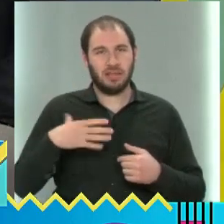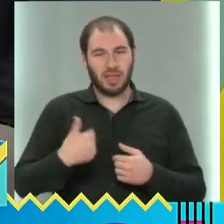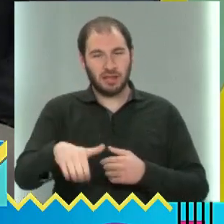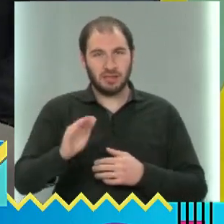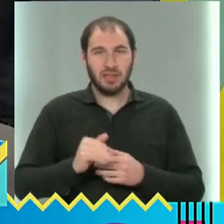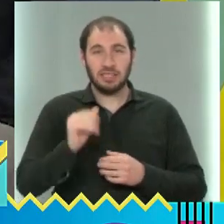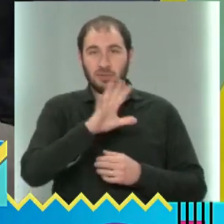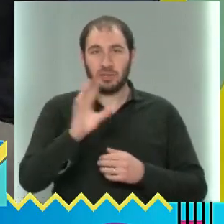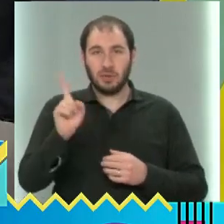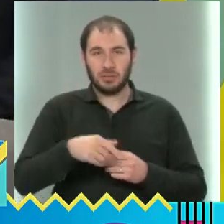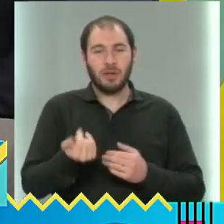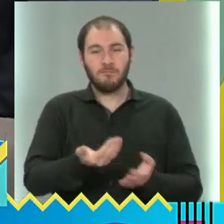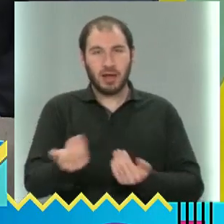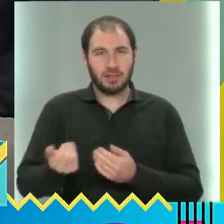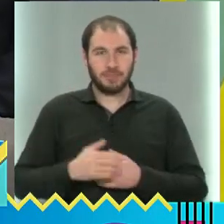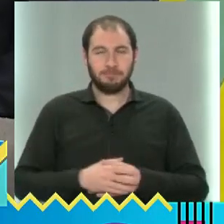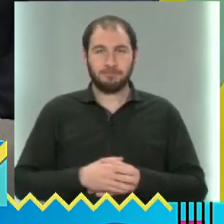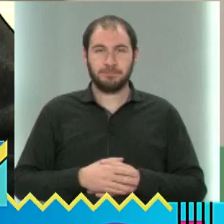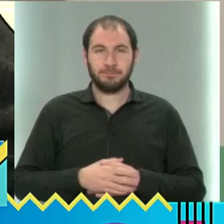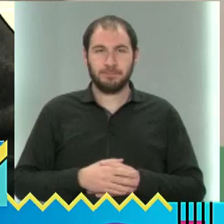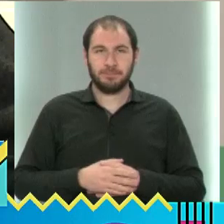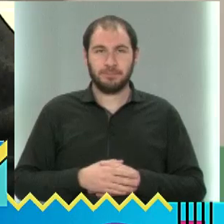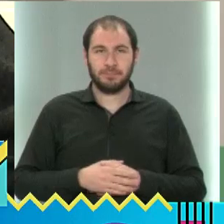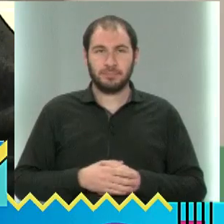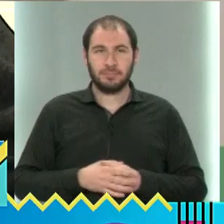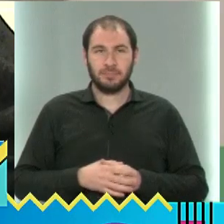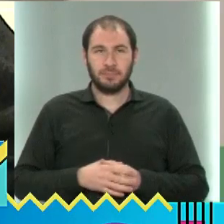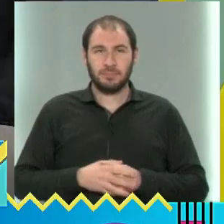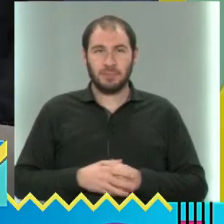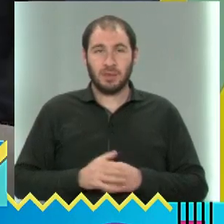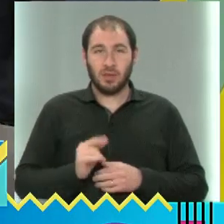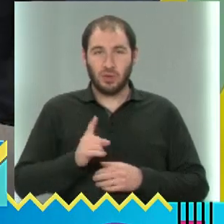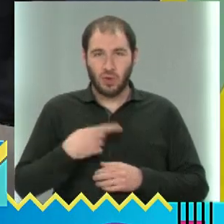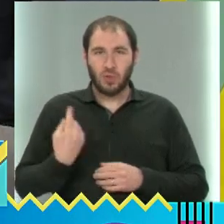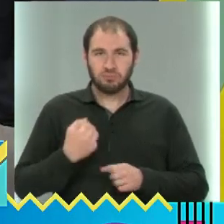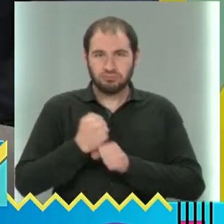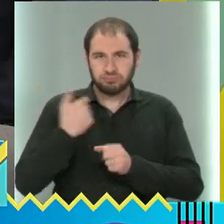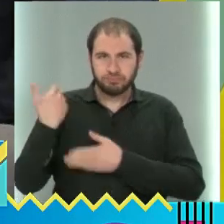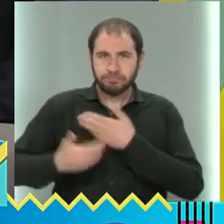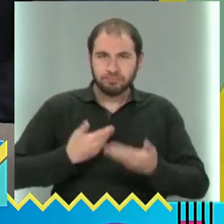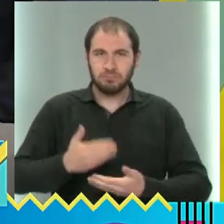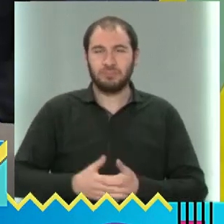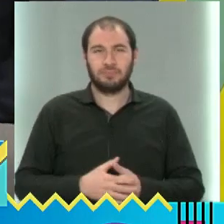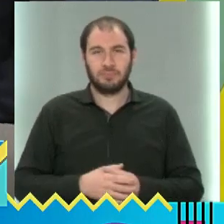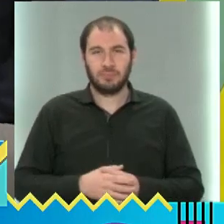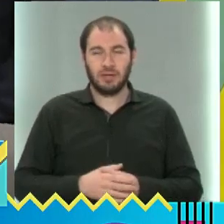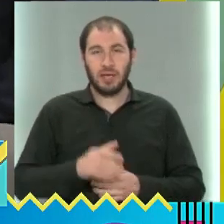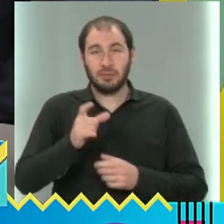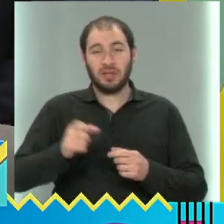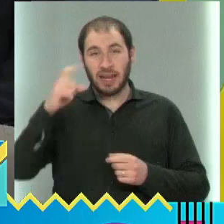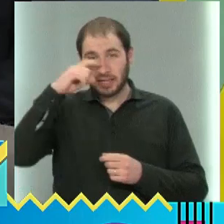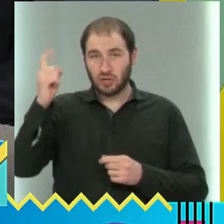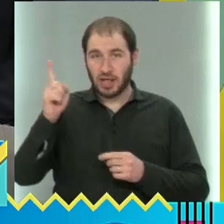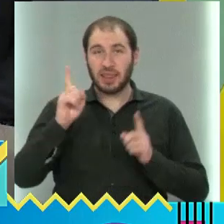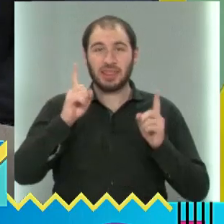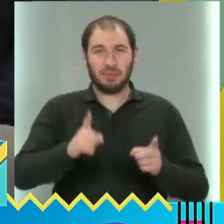ese 55% que falta. Y acá nosotros venimos trabajando con la gente de Nación